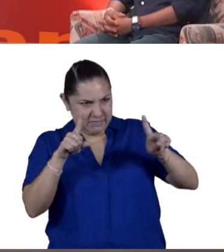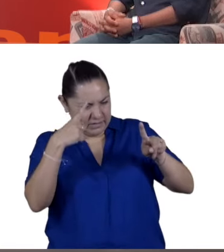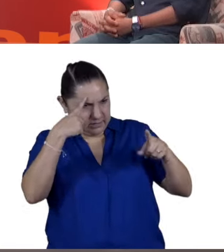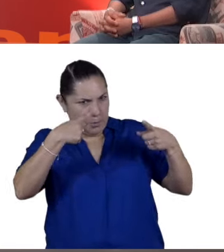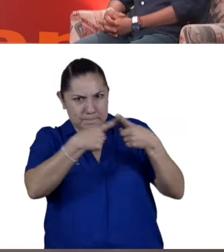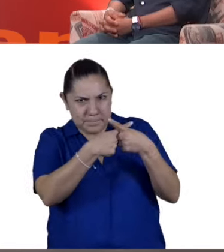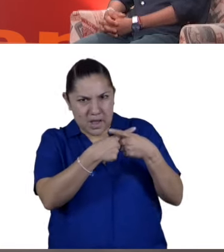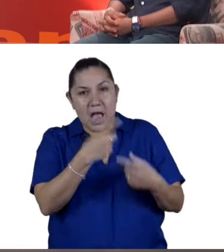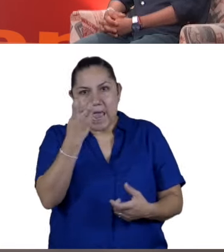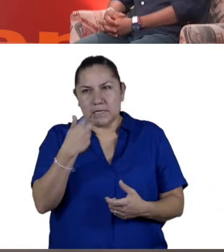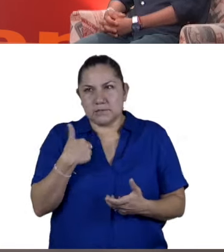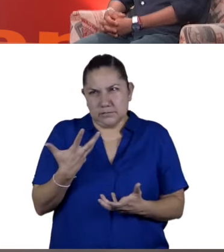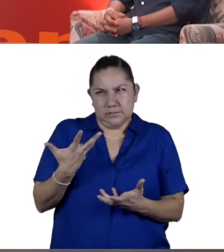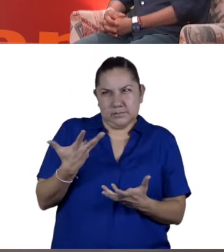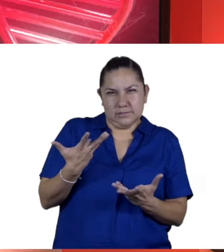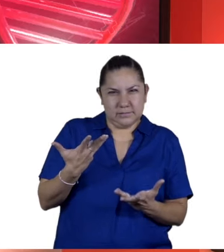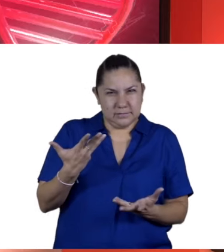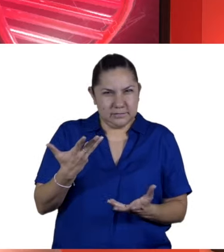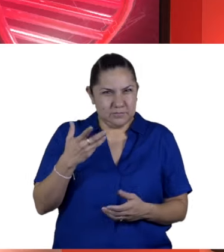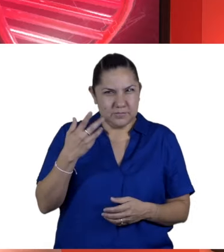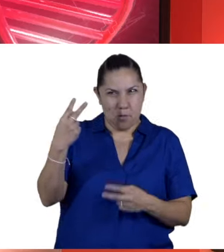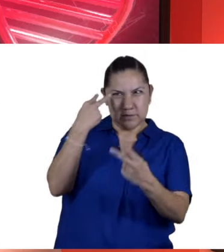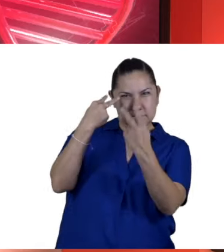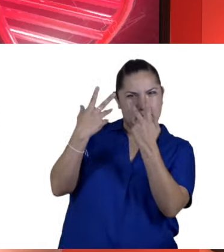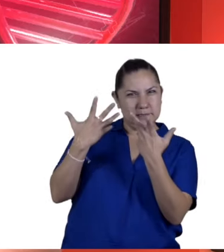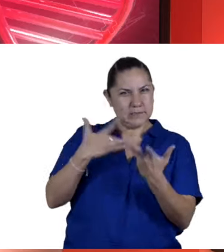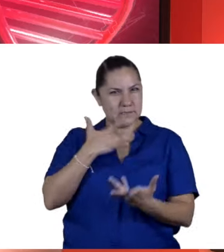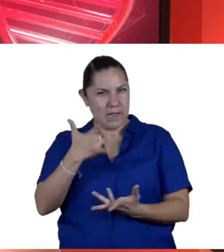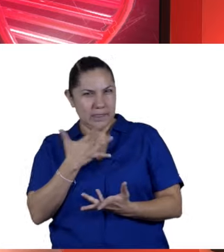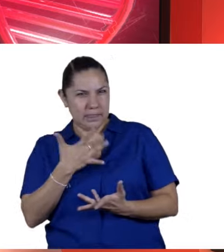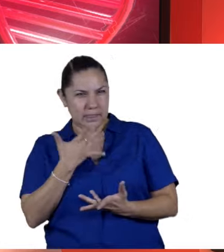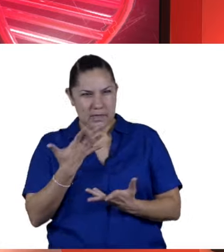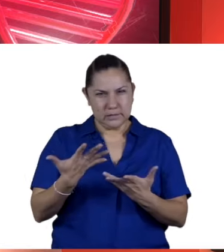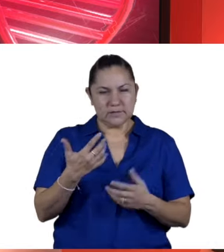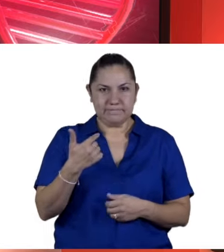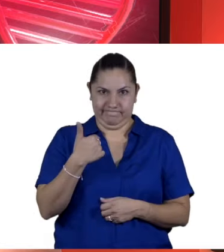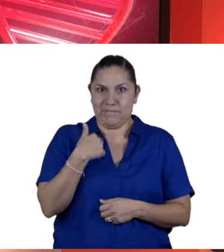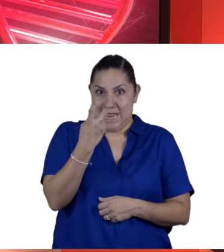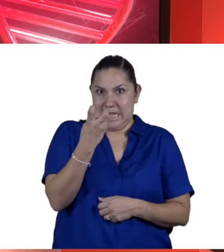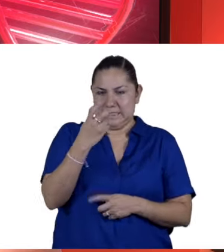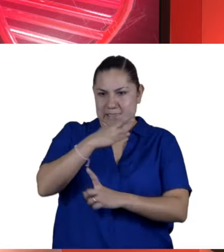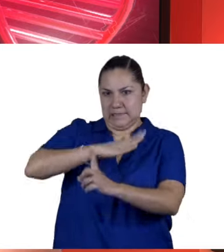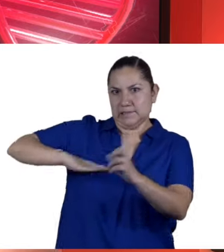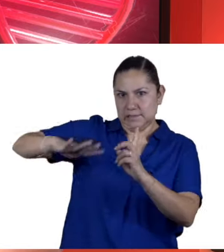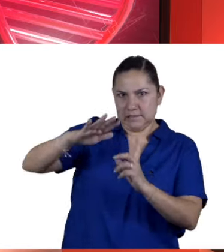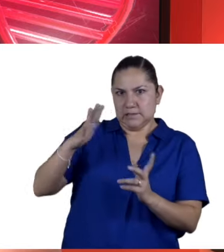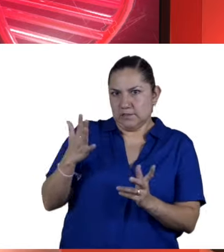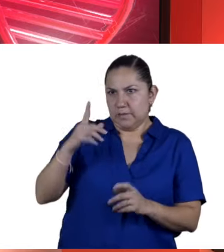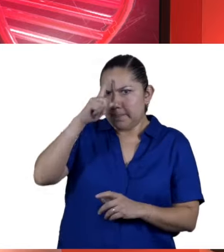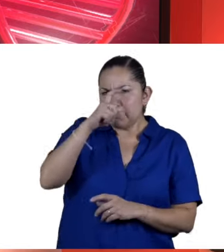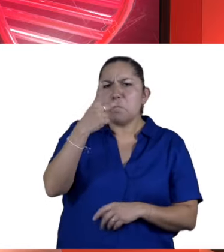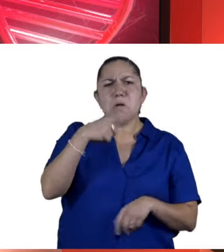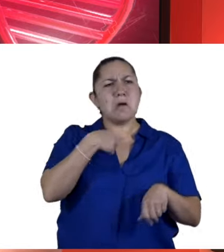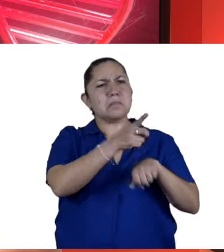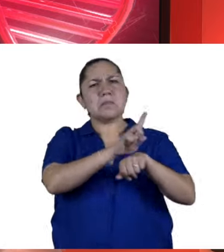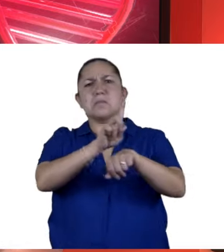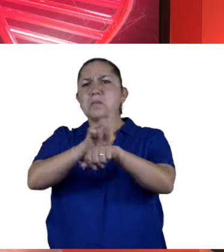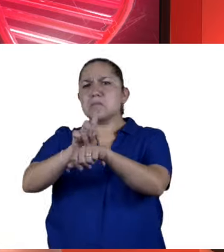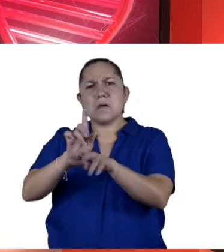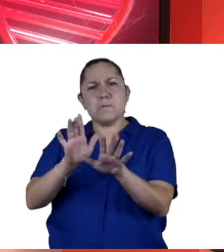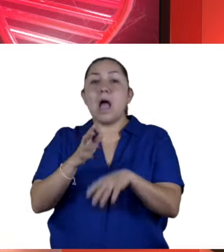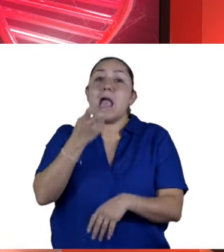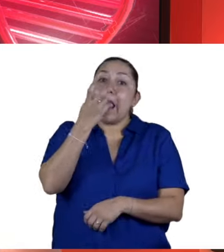vulnerable, este, pero la verdad mi mayor herramienta para moverme en este mundo es que cuando estoy